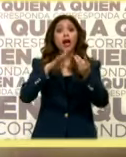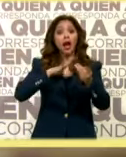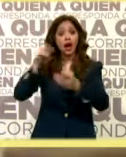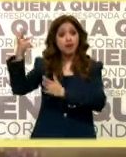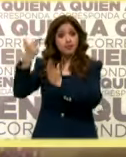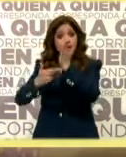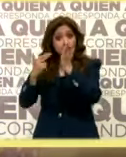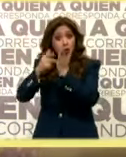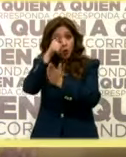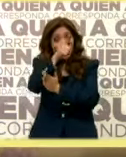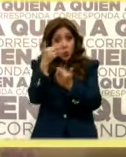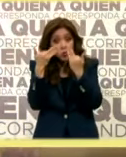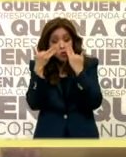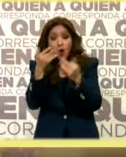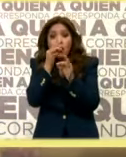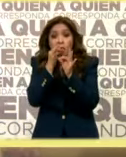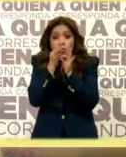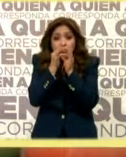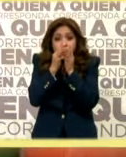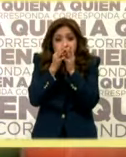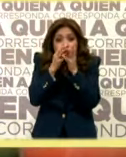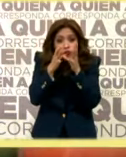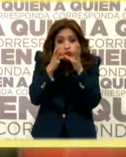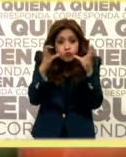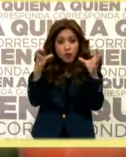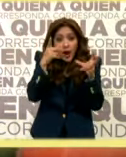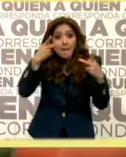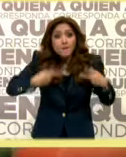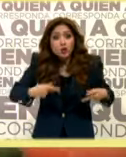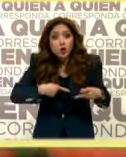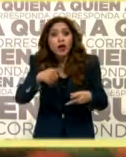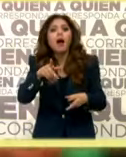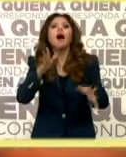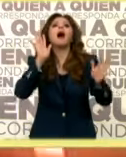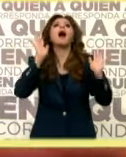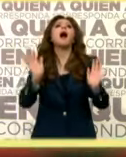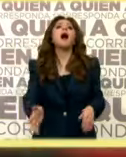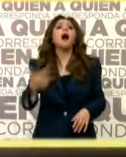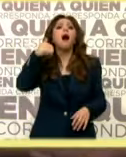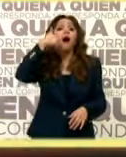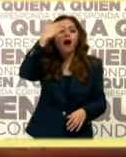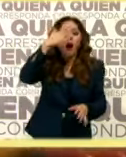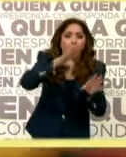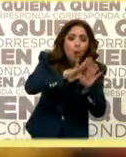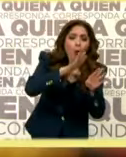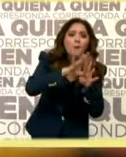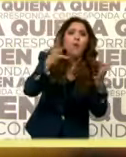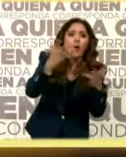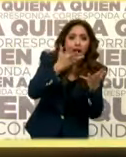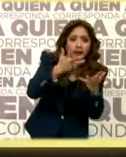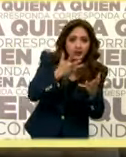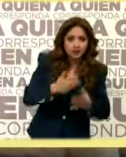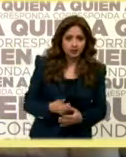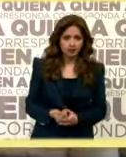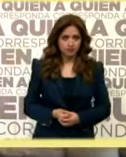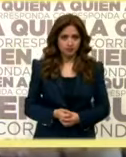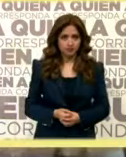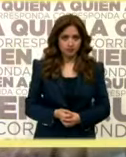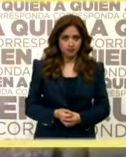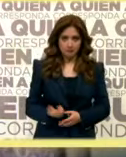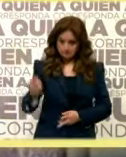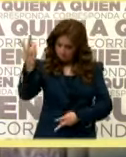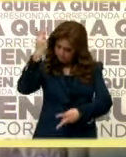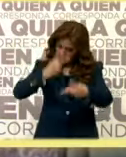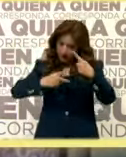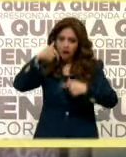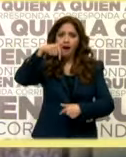elaboración de esferas de vidrio soplado, a fin de que los visitantes conozcan el proceso de producción. Vengan, compren productos mexicanos,